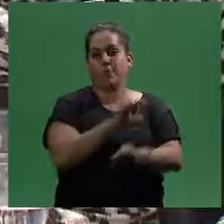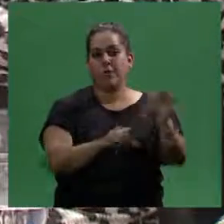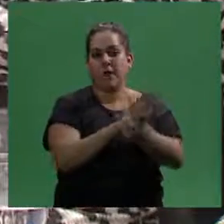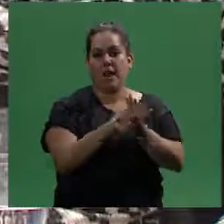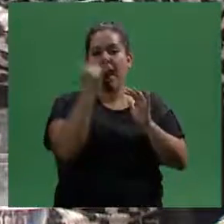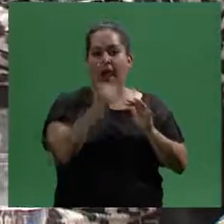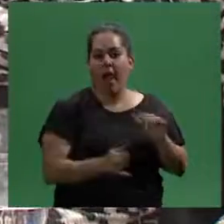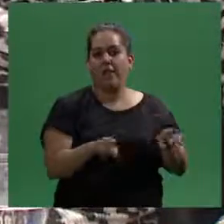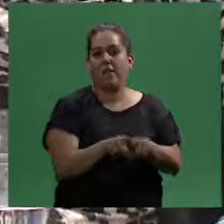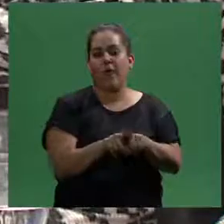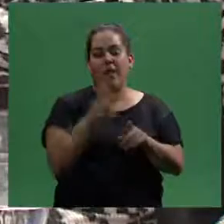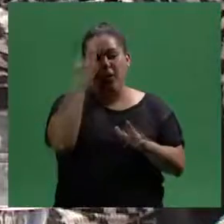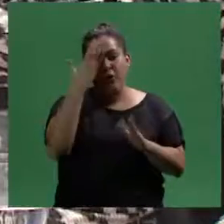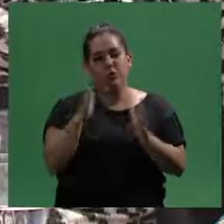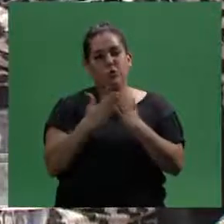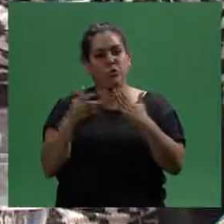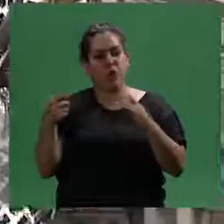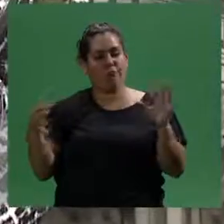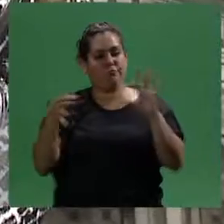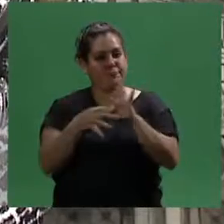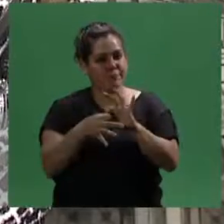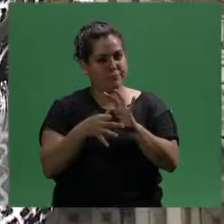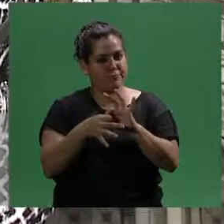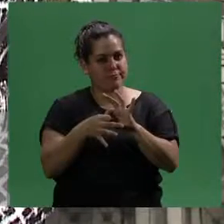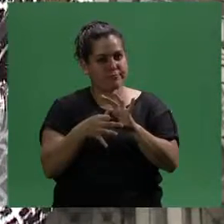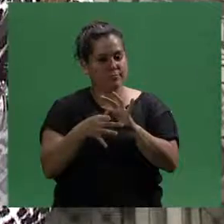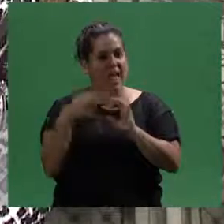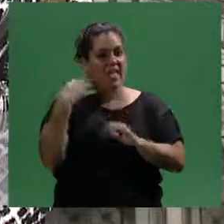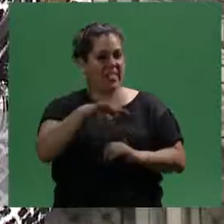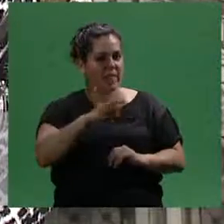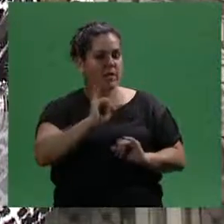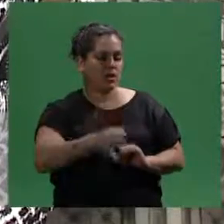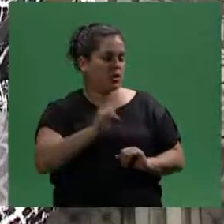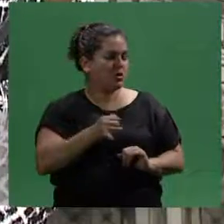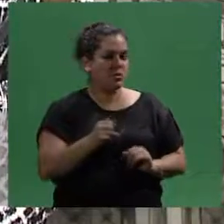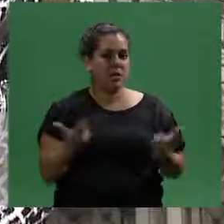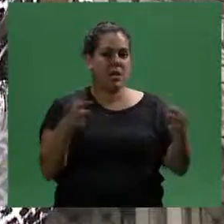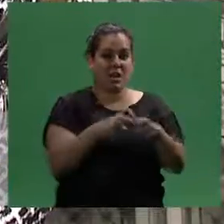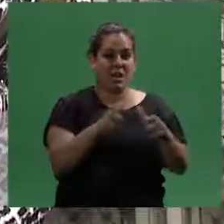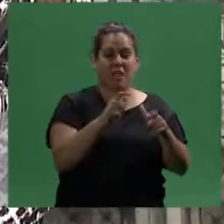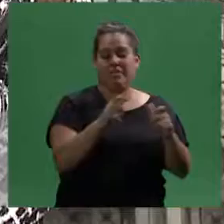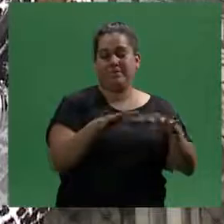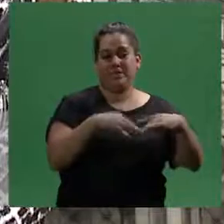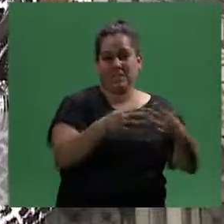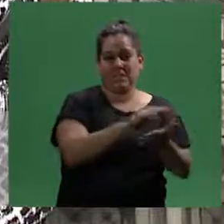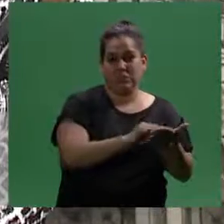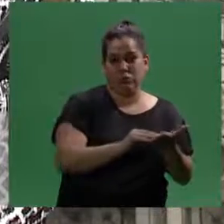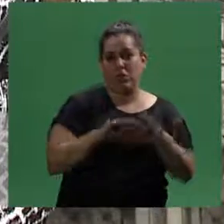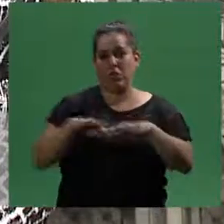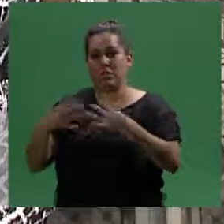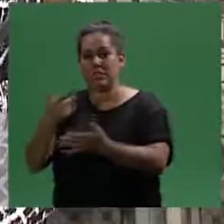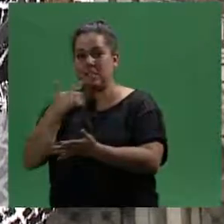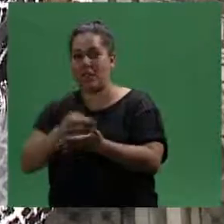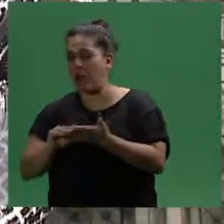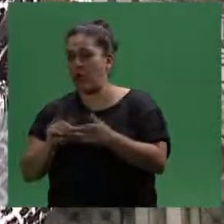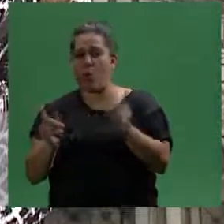que tiene un tratamiento determinado por la Constitución Nacional que merece la consideración tanto de la Cámara de Diputados como de la Cámara de Senadores. Cualquiera de